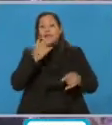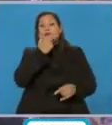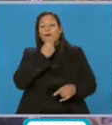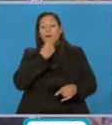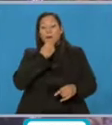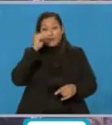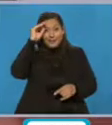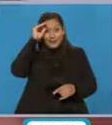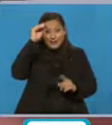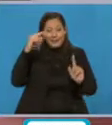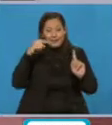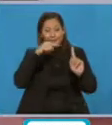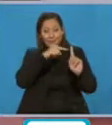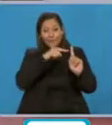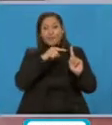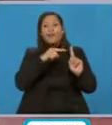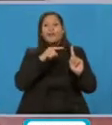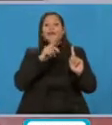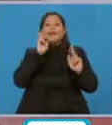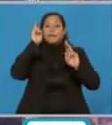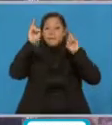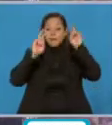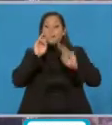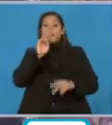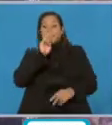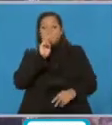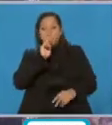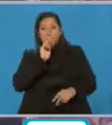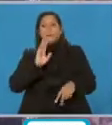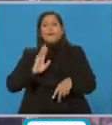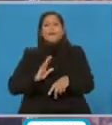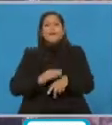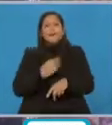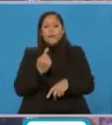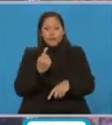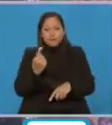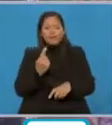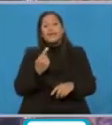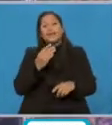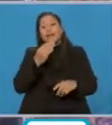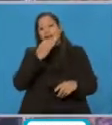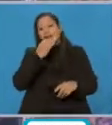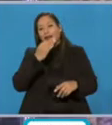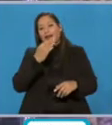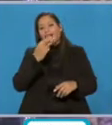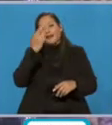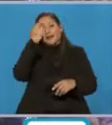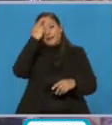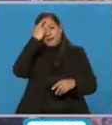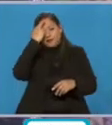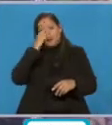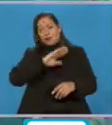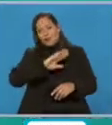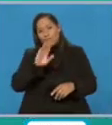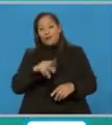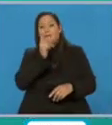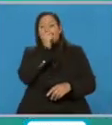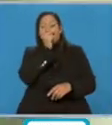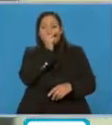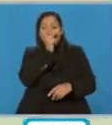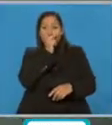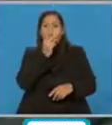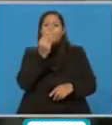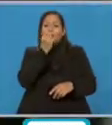señor que va a casa de su madre porque van a, digamos, celebrar la memoria del padre, y como buena